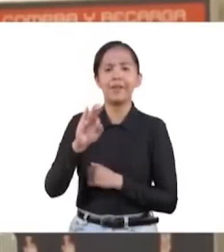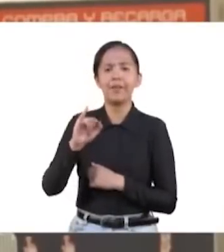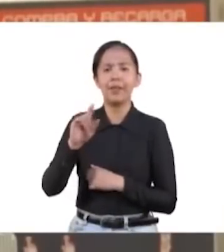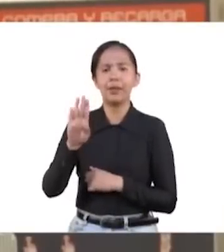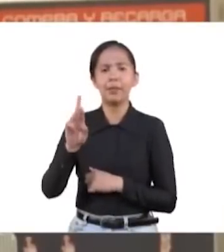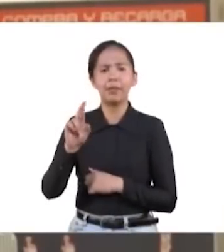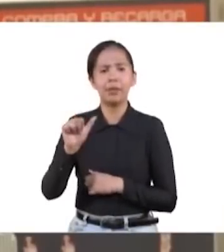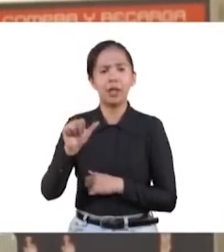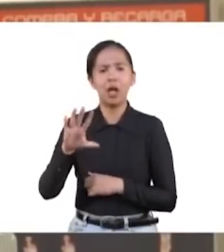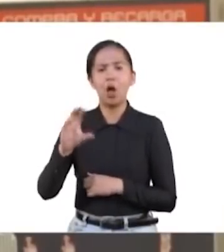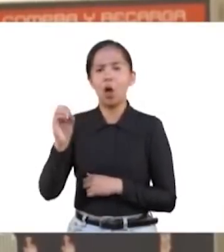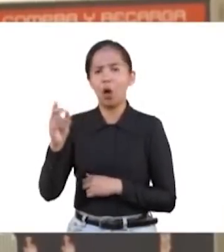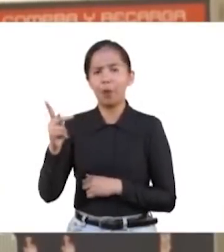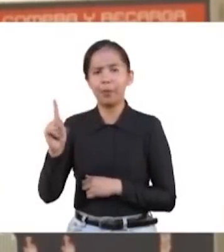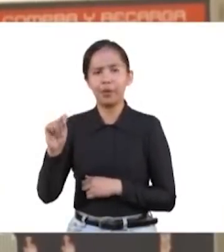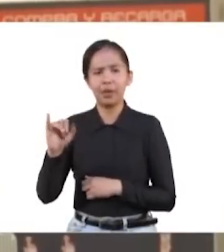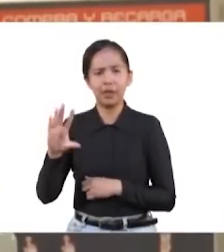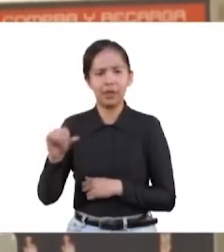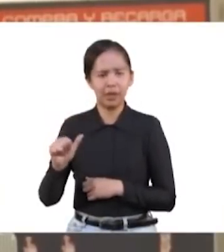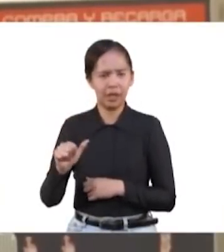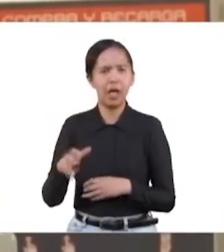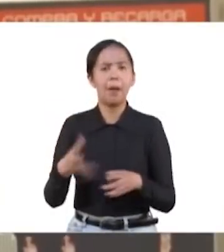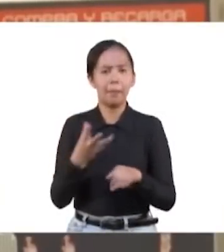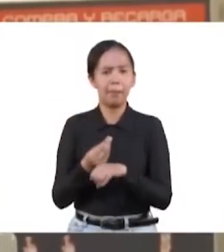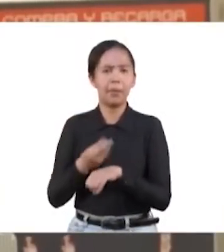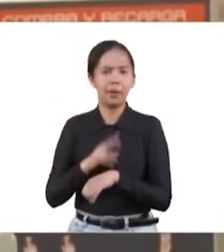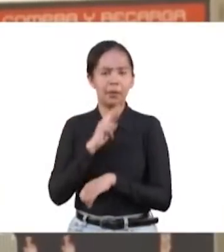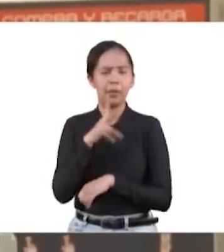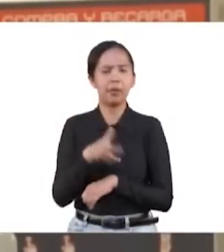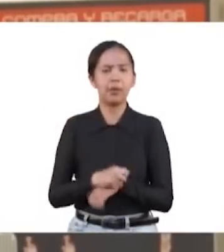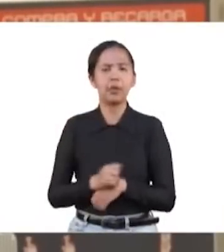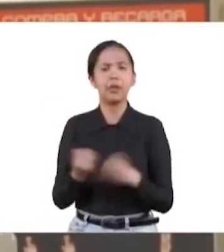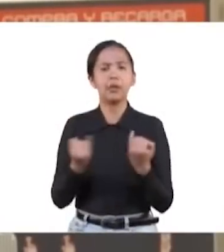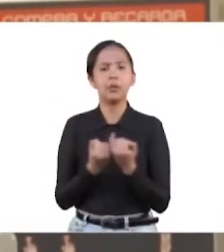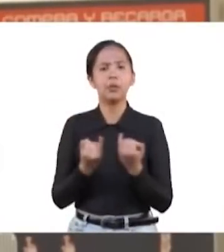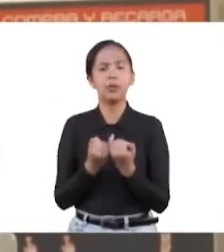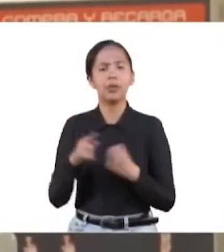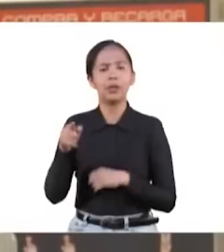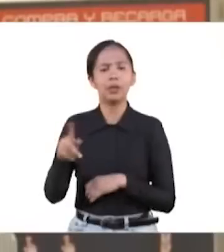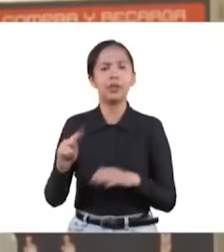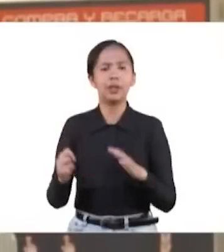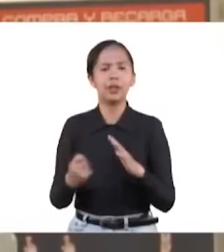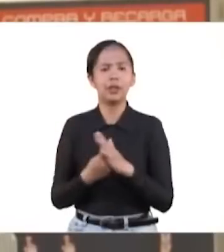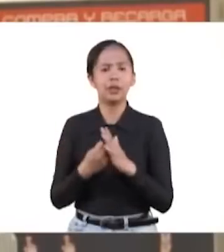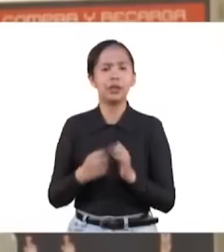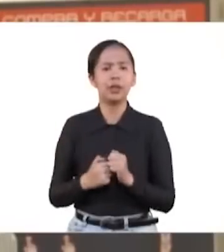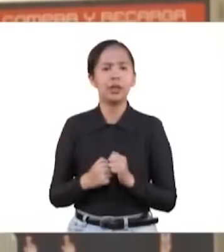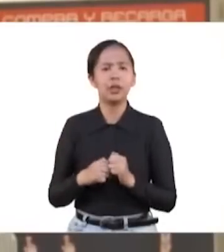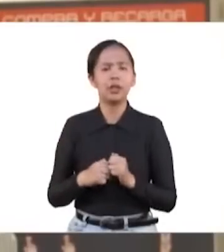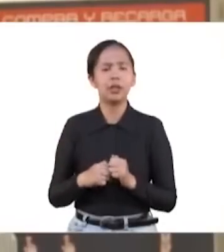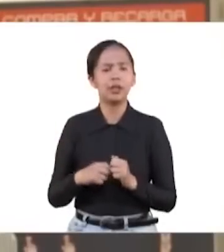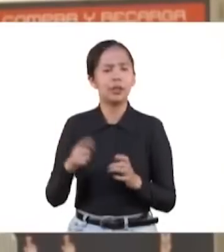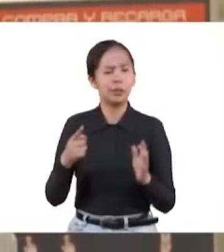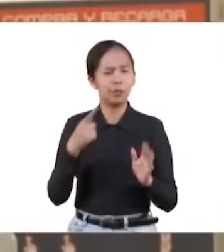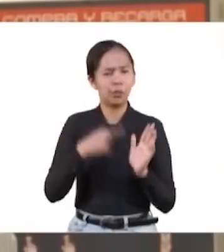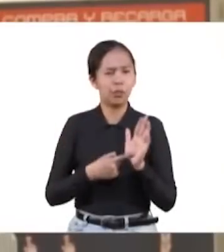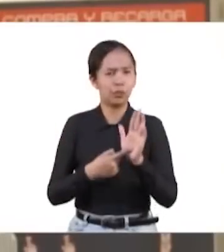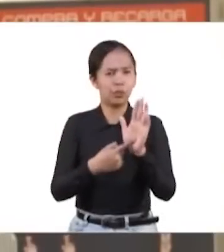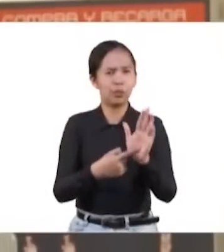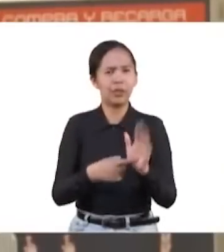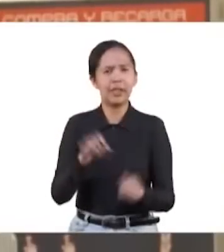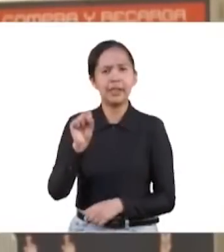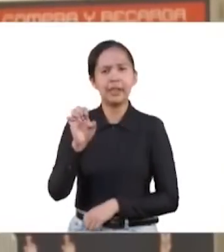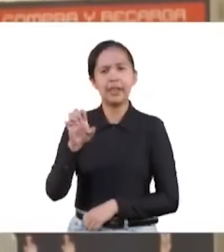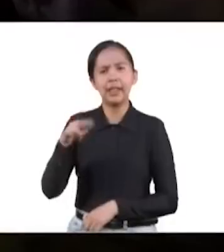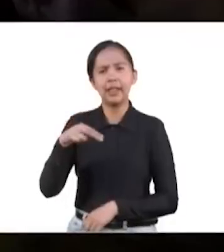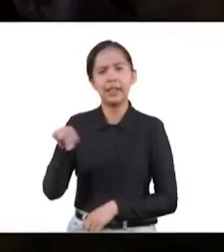la red de fibra óptica y la de telecomunicaciones LTE, así como la instalación de sistemas de señalización y del sistema de control y